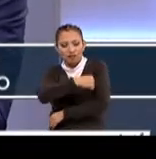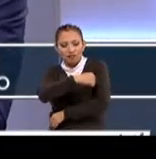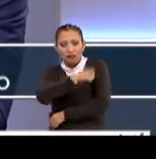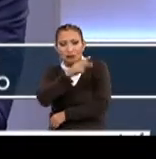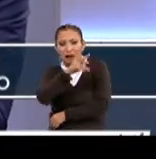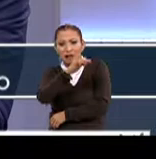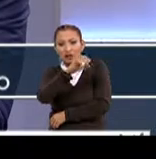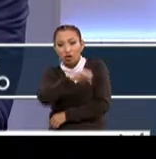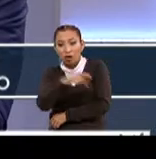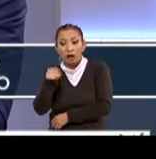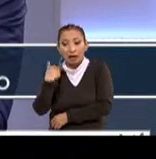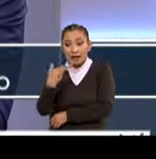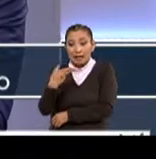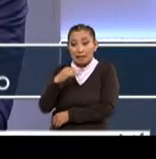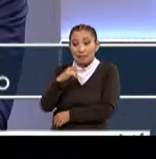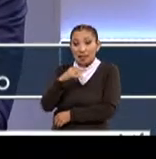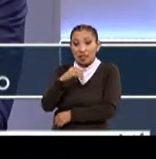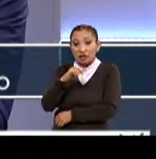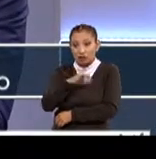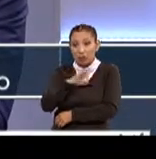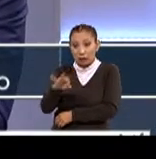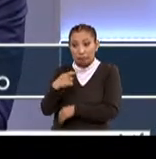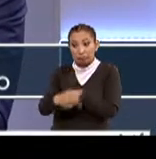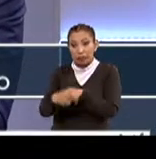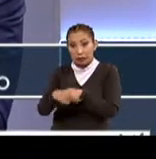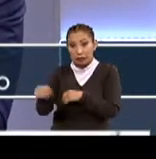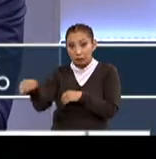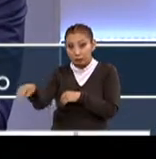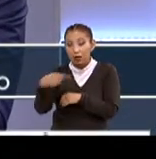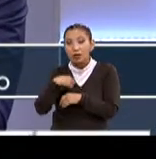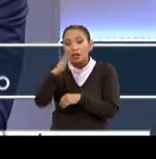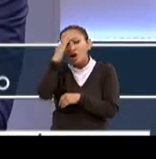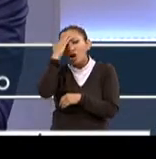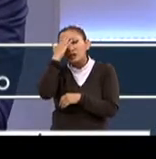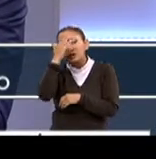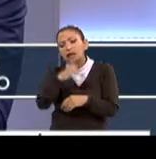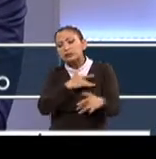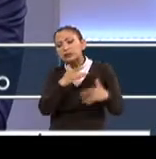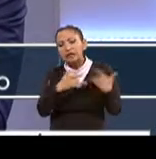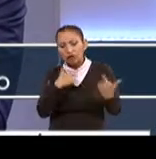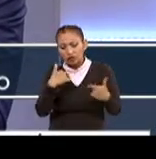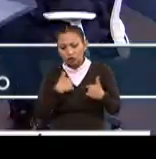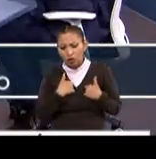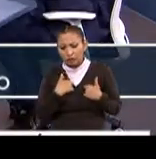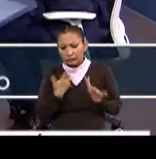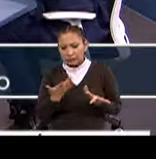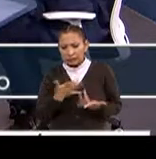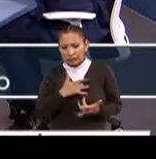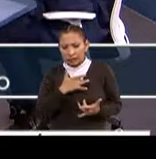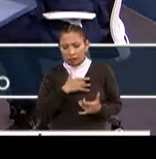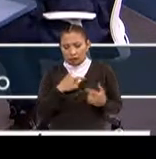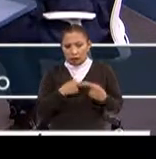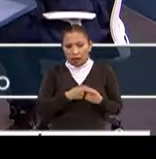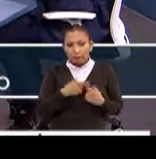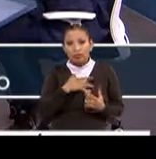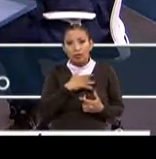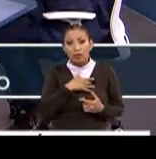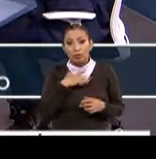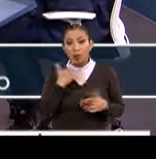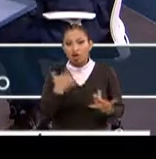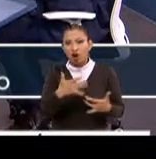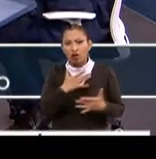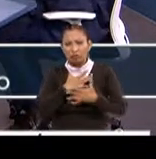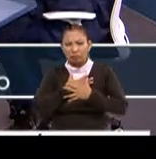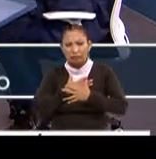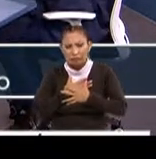Los pacientes hipertensos tienen mayor riesgo de hacerlo. Y también es muy importante conocer los síntomas una vez que estemos desarrollando el infarto, ¿no? Que los síntomas son dolor